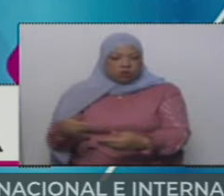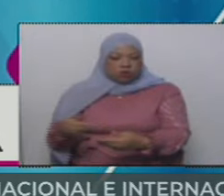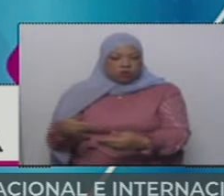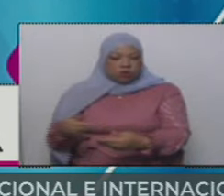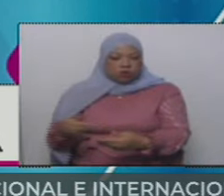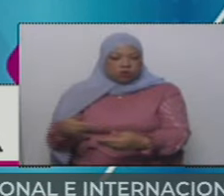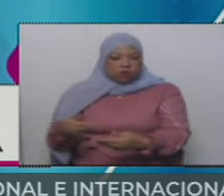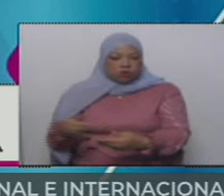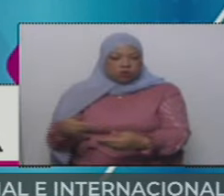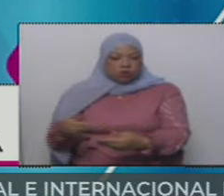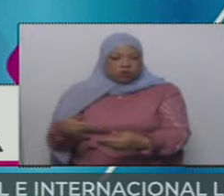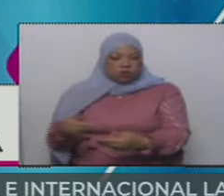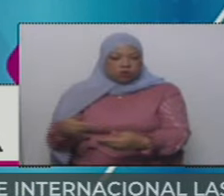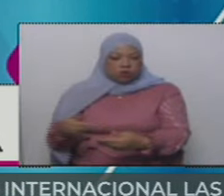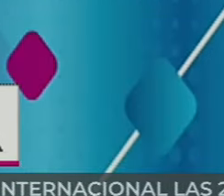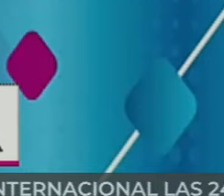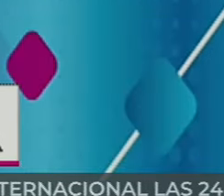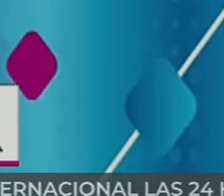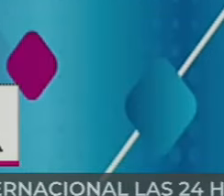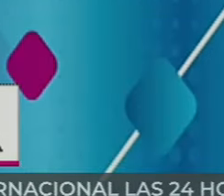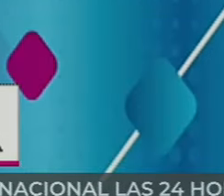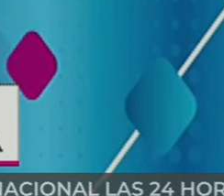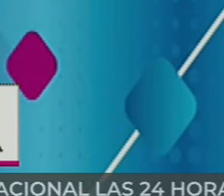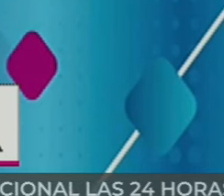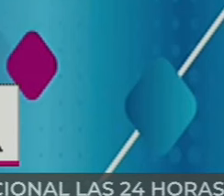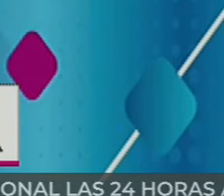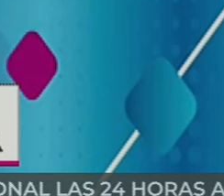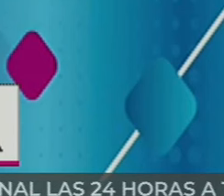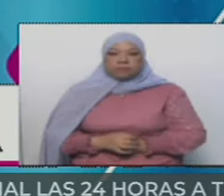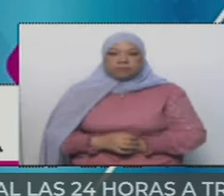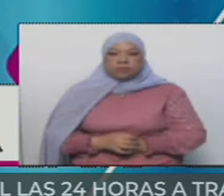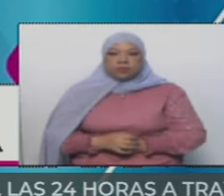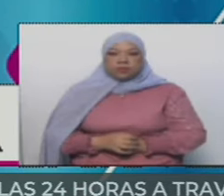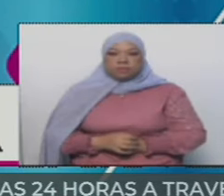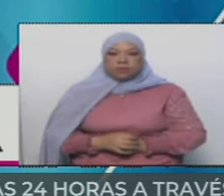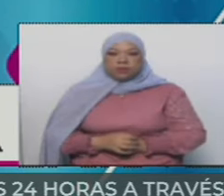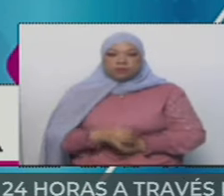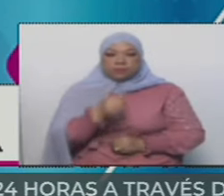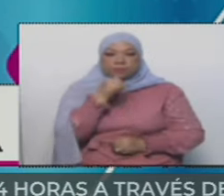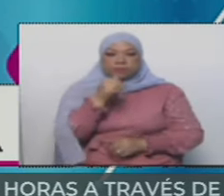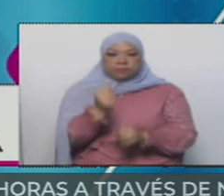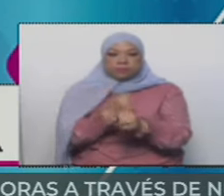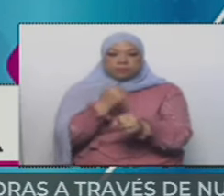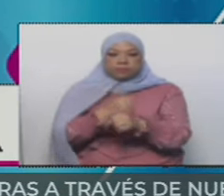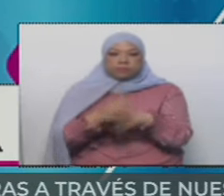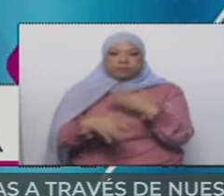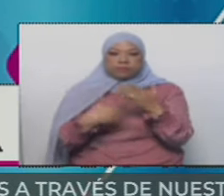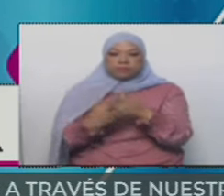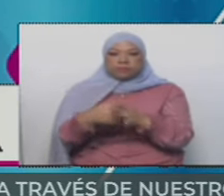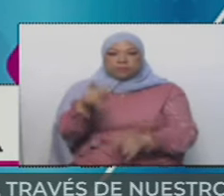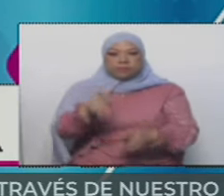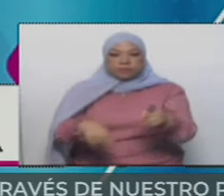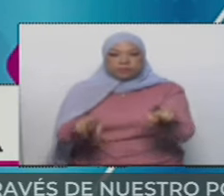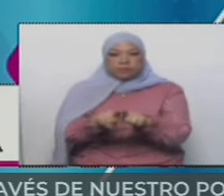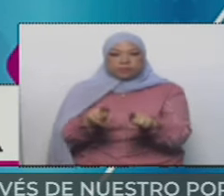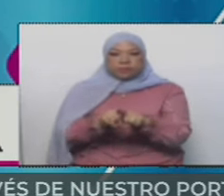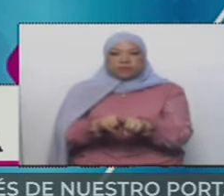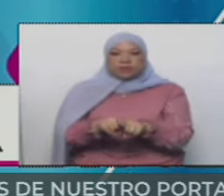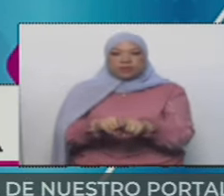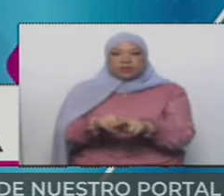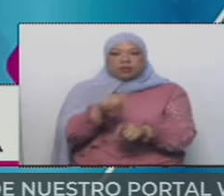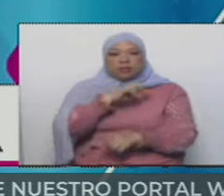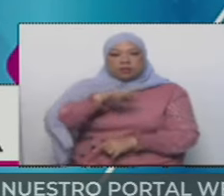yo he hablado con el presidente Erdogan y él me ha hablado de llevarla a niveles